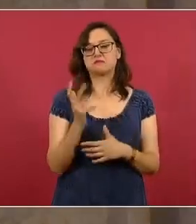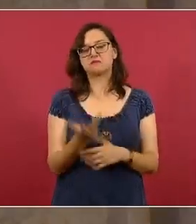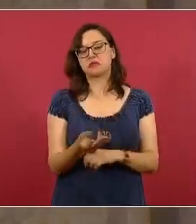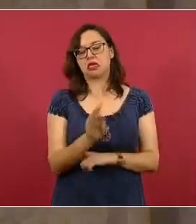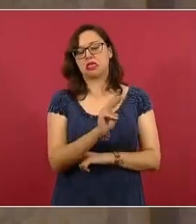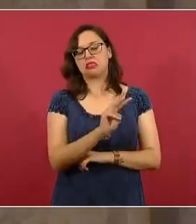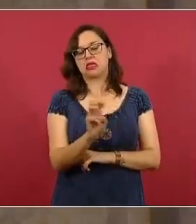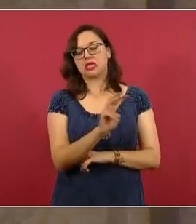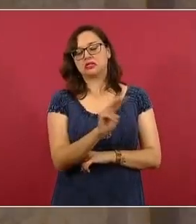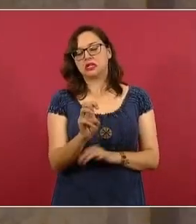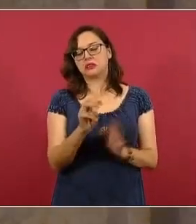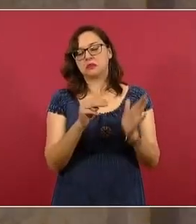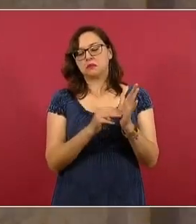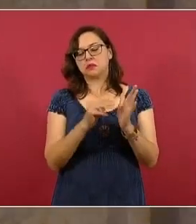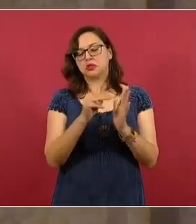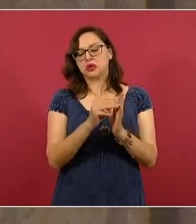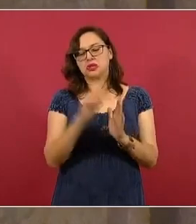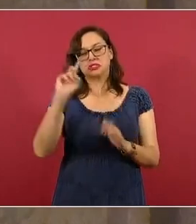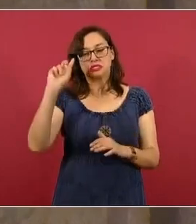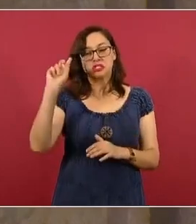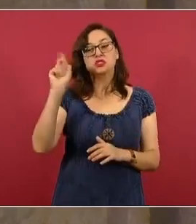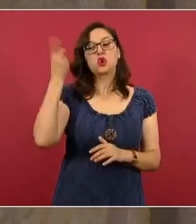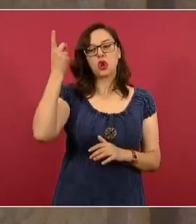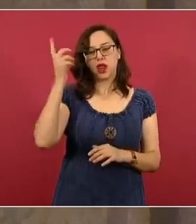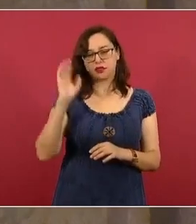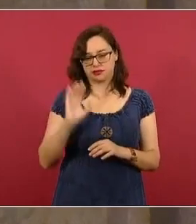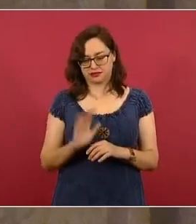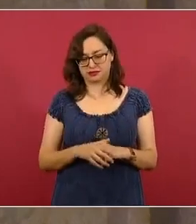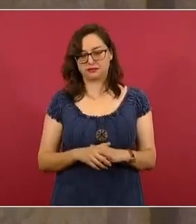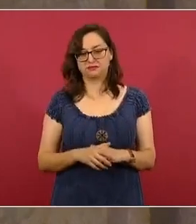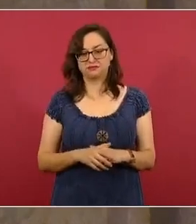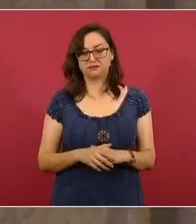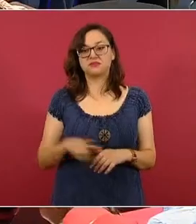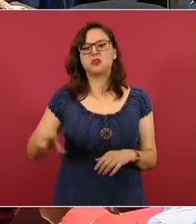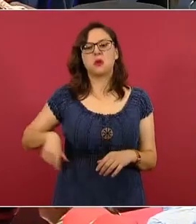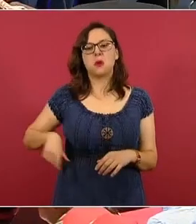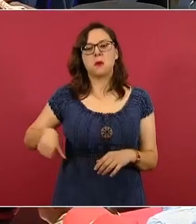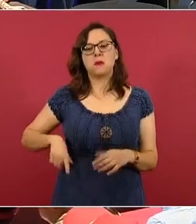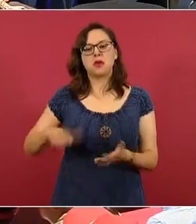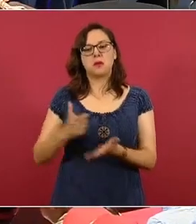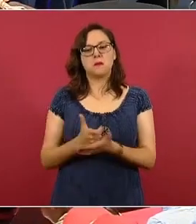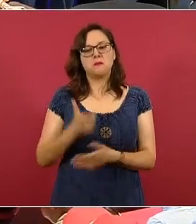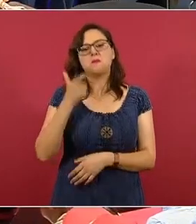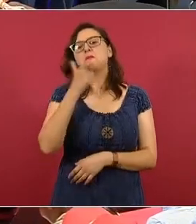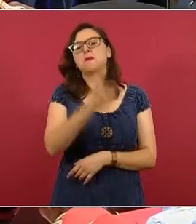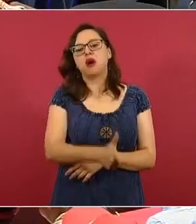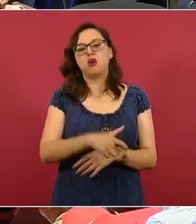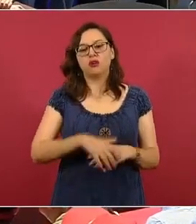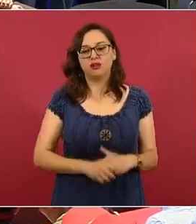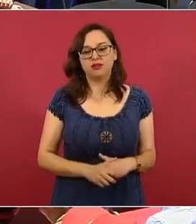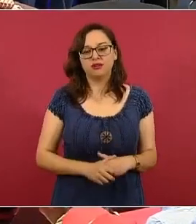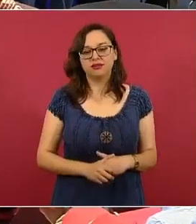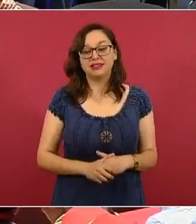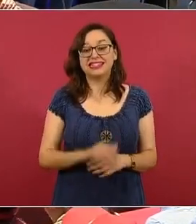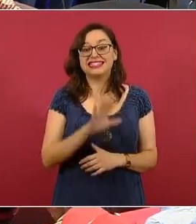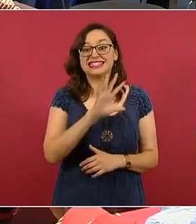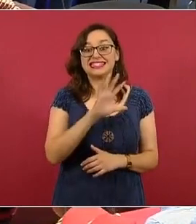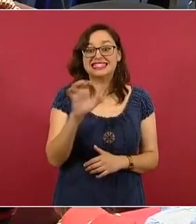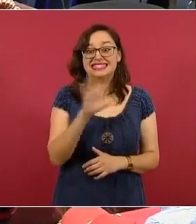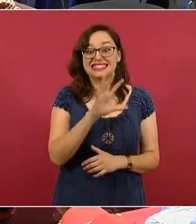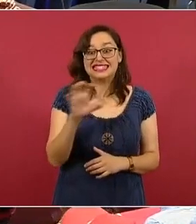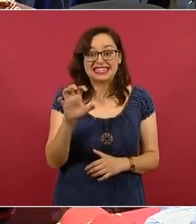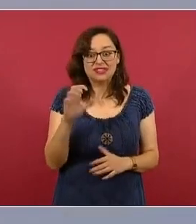300 millones de dólares y pagaron 500 millones